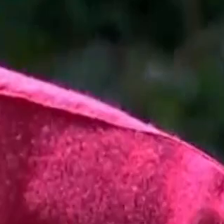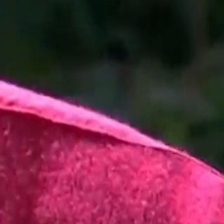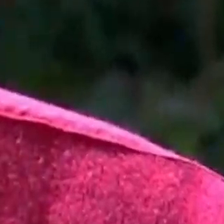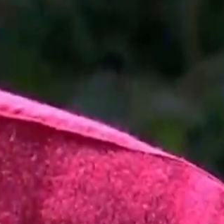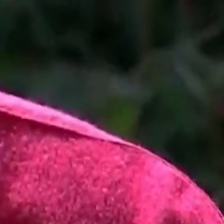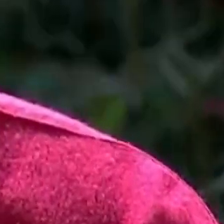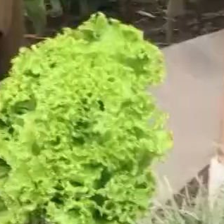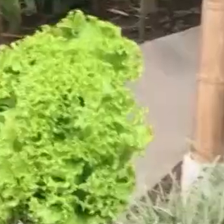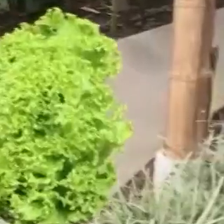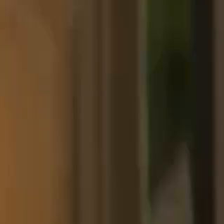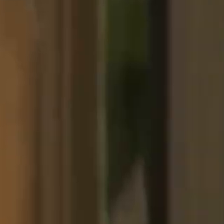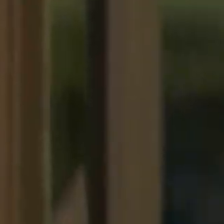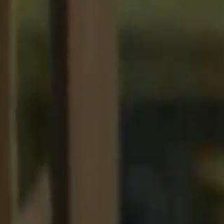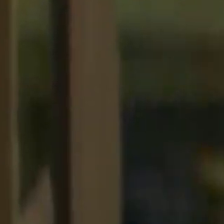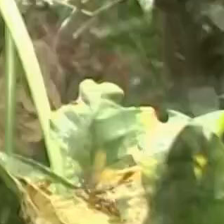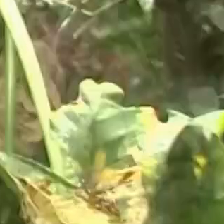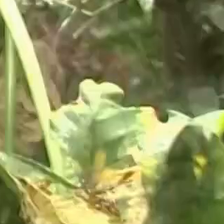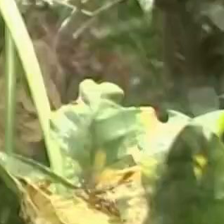conexión